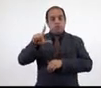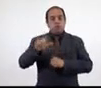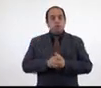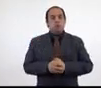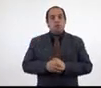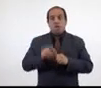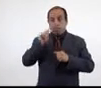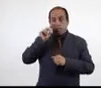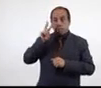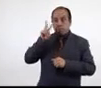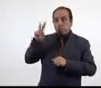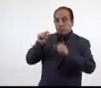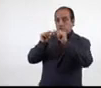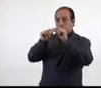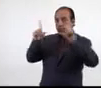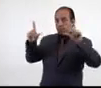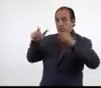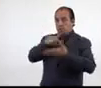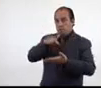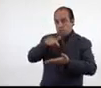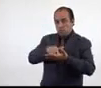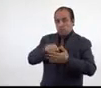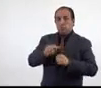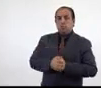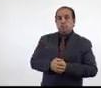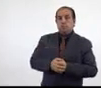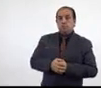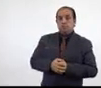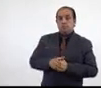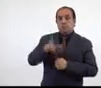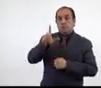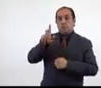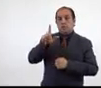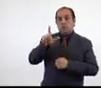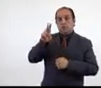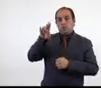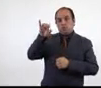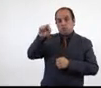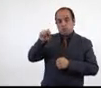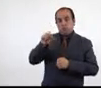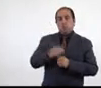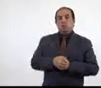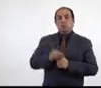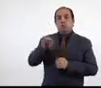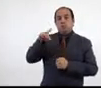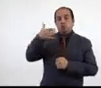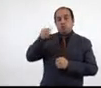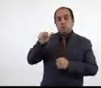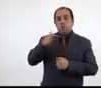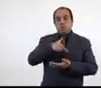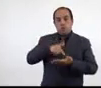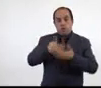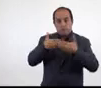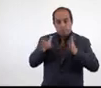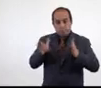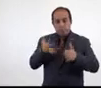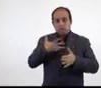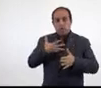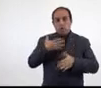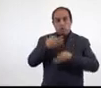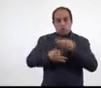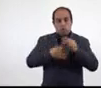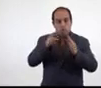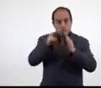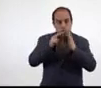viendo en pantalla el lugar correspondiente a Luis Moya 102, es un lugar abierto que cumple con todas las especificaciones en